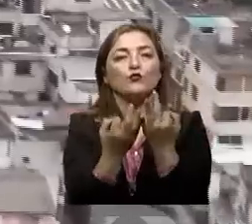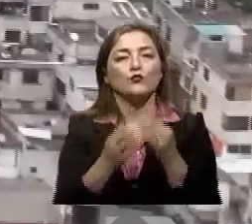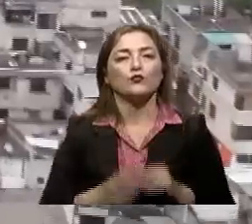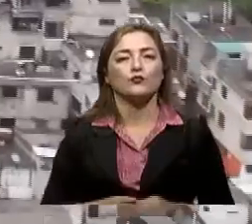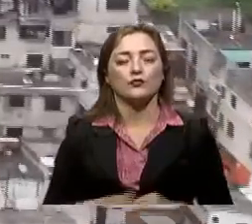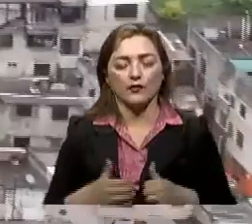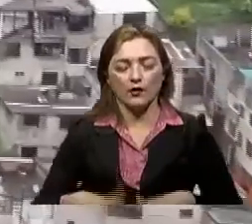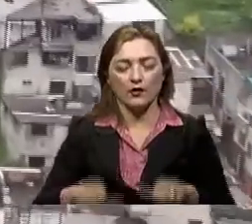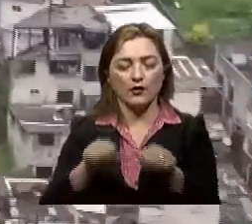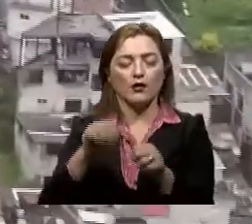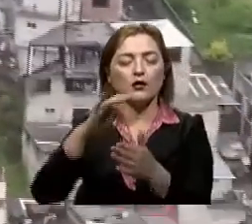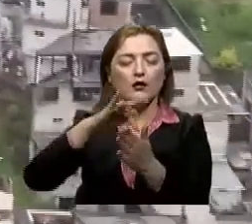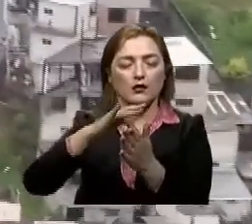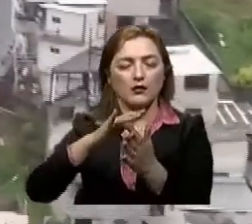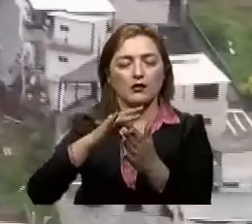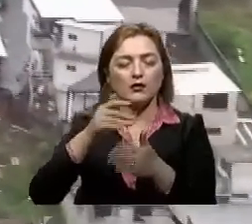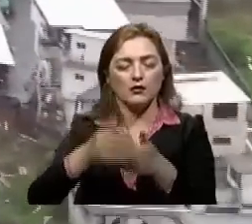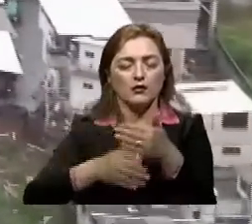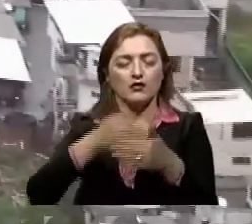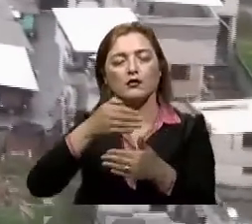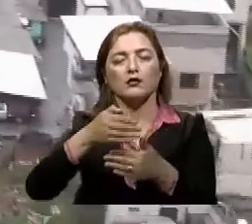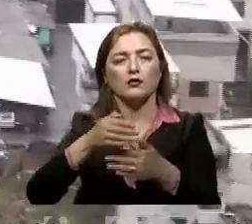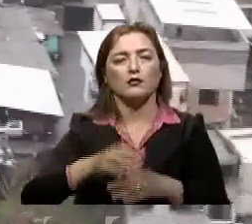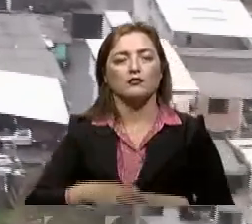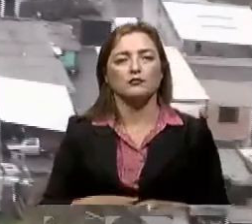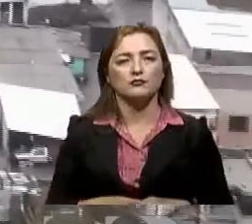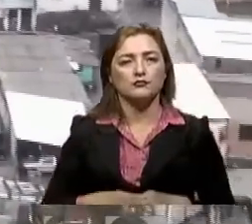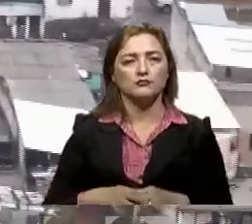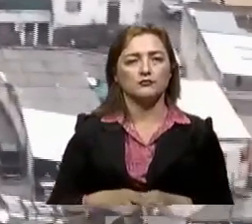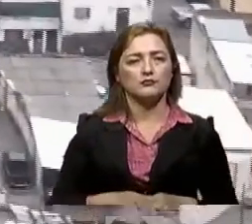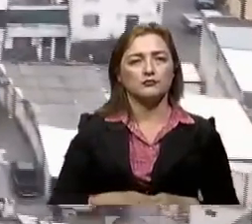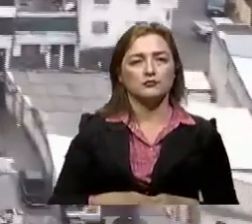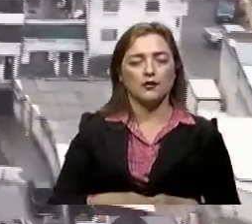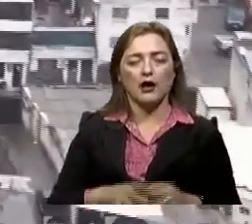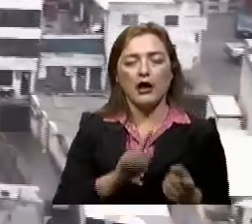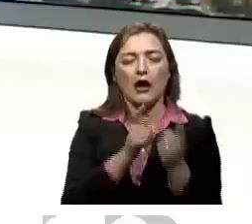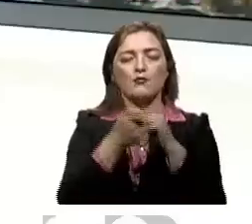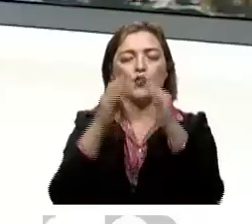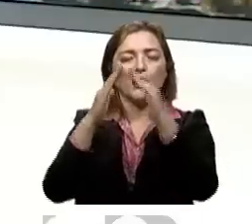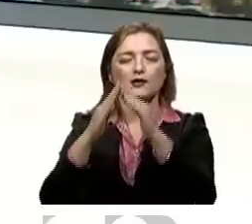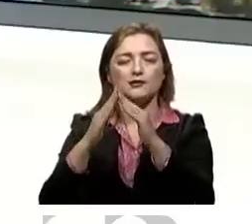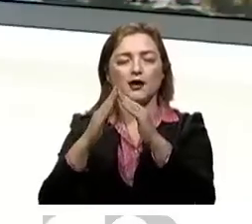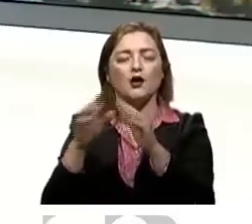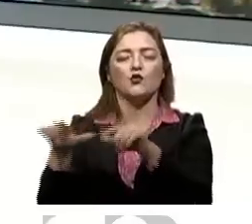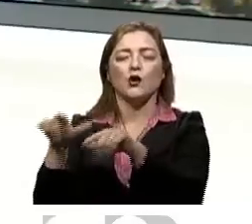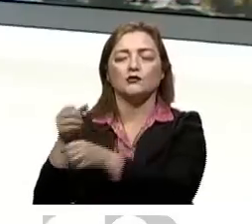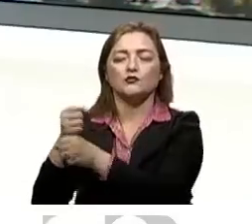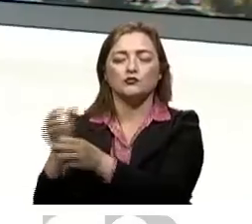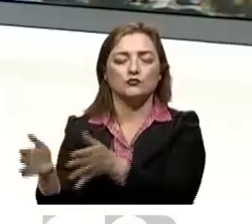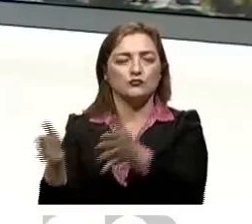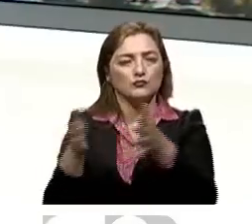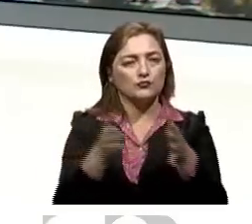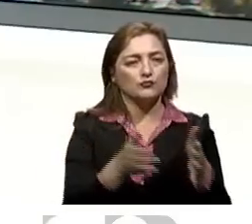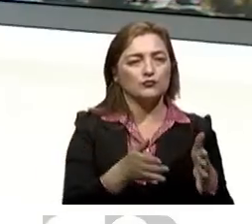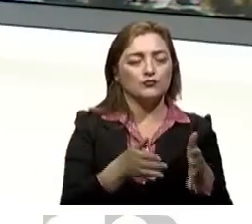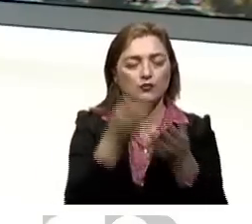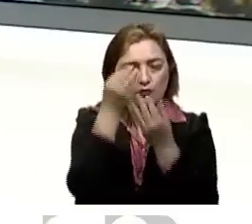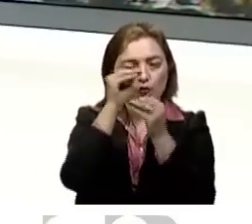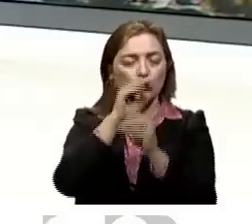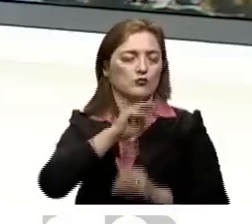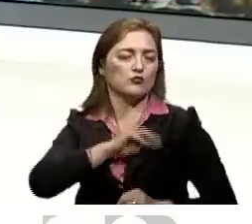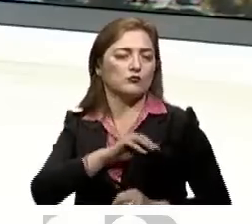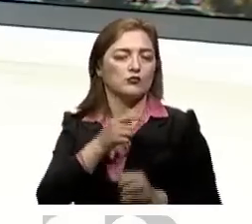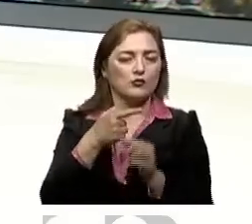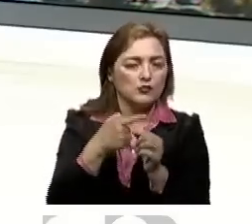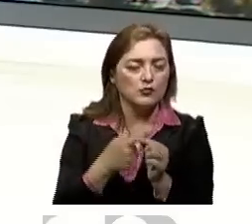están en áreas de riesgo un proceso de relocalización en zonas seguras. Ahora les contamos que el municipio de